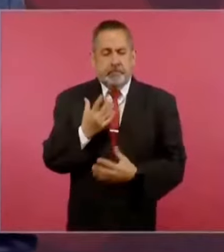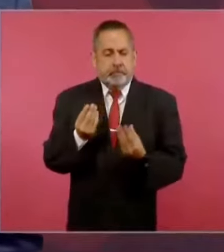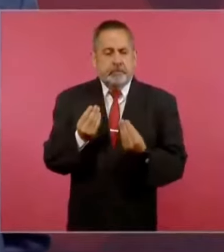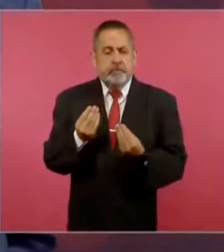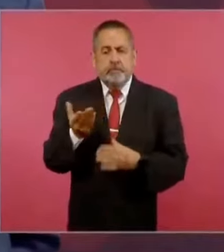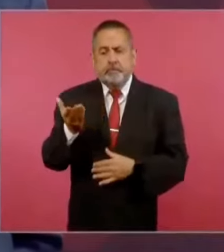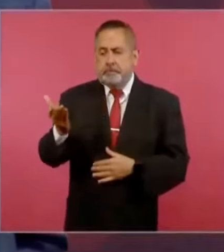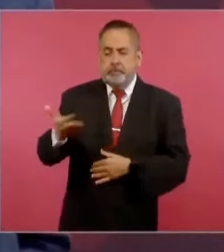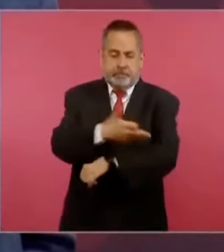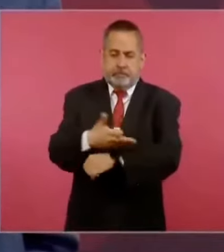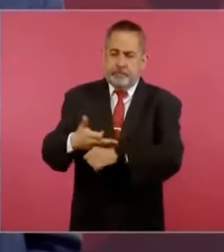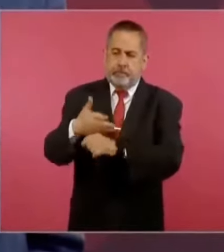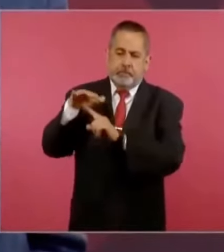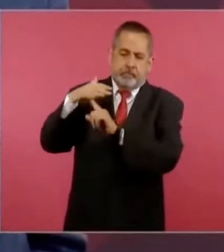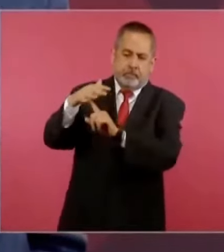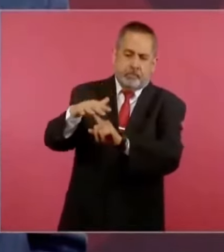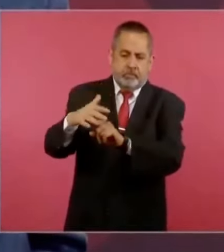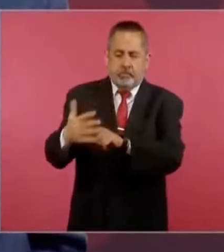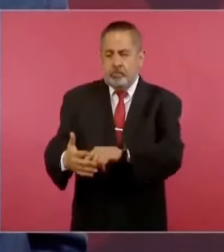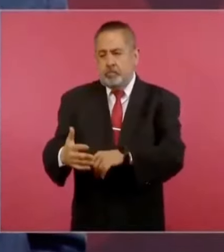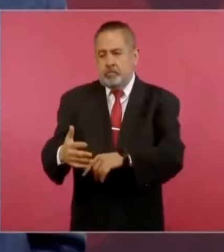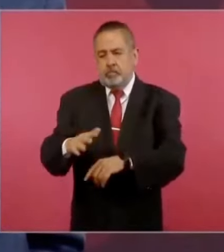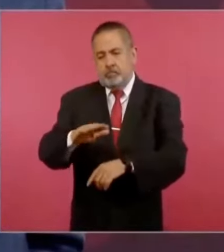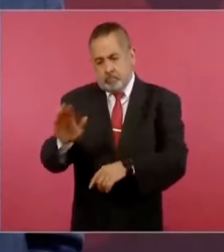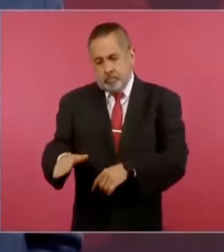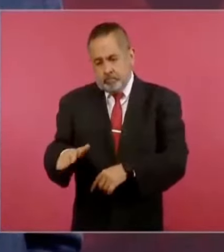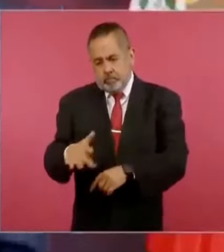los fallecidos y